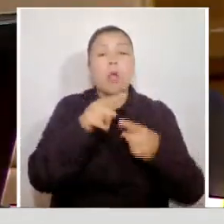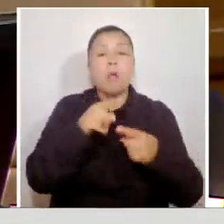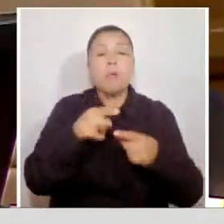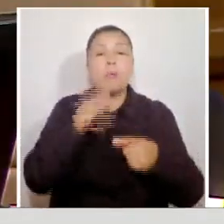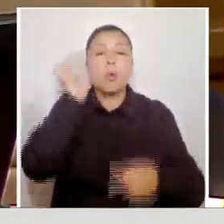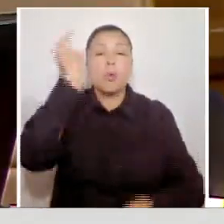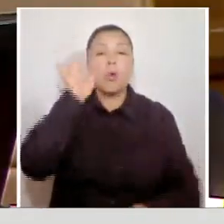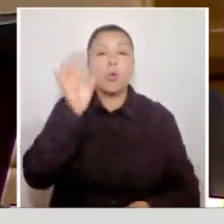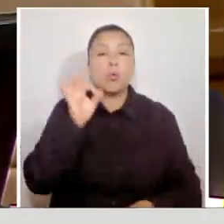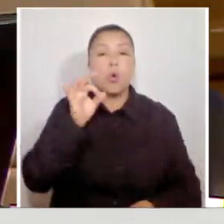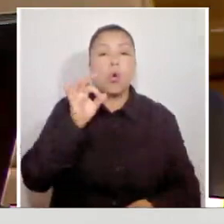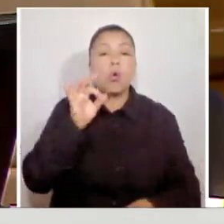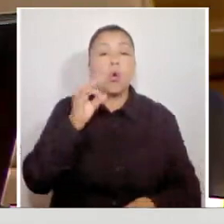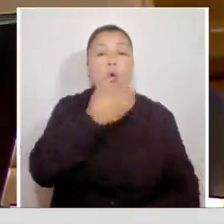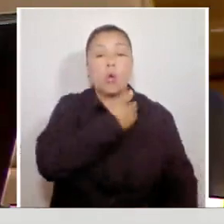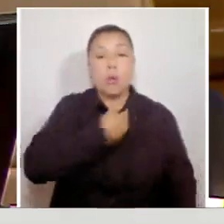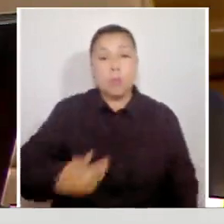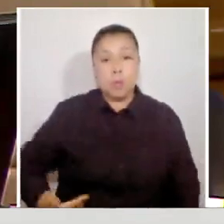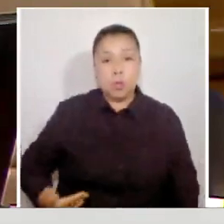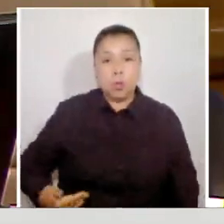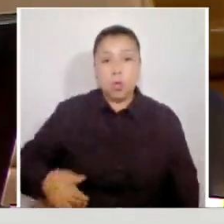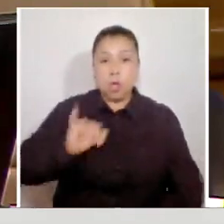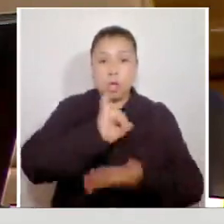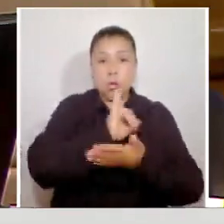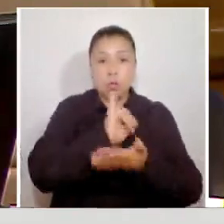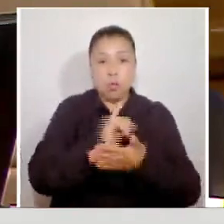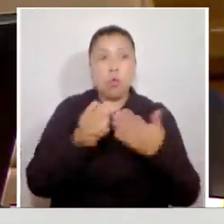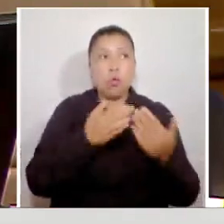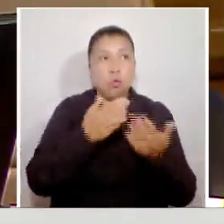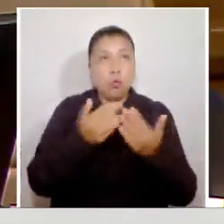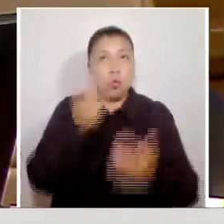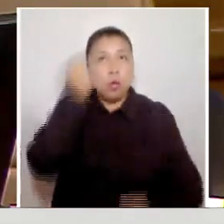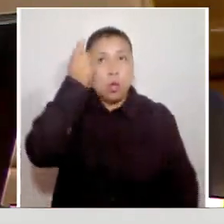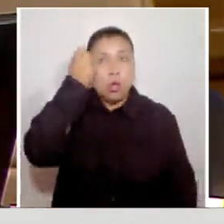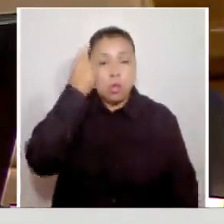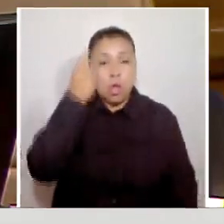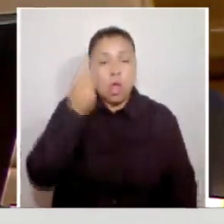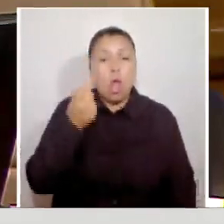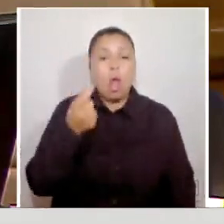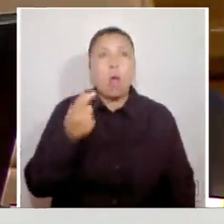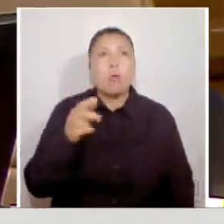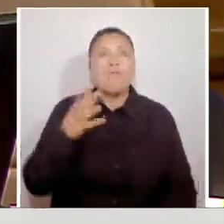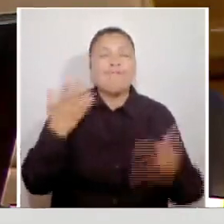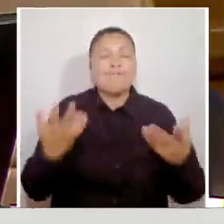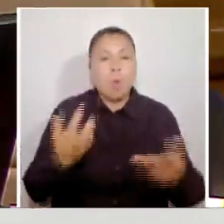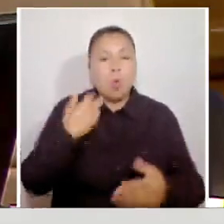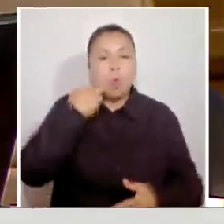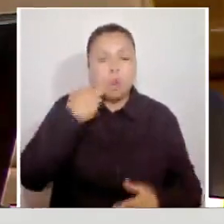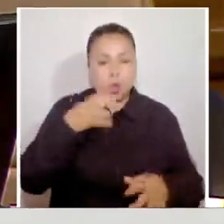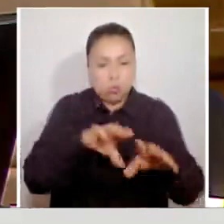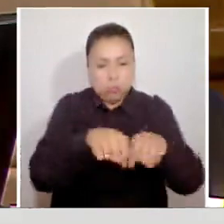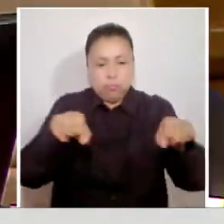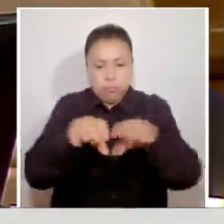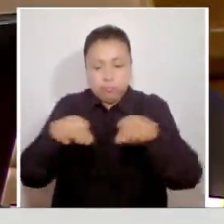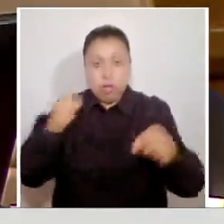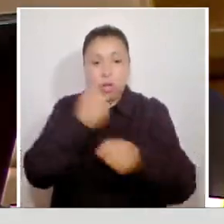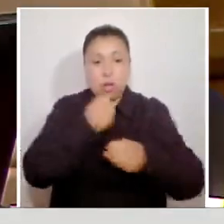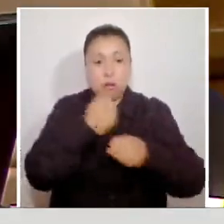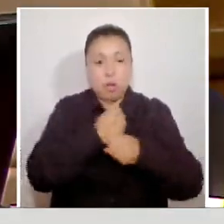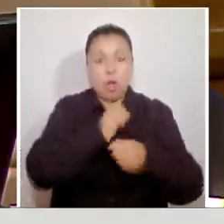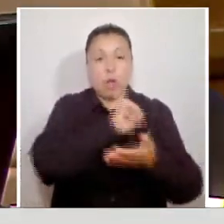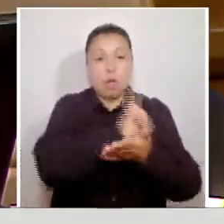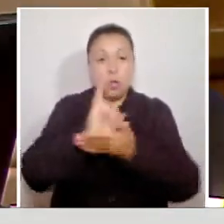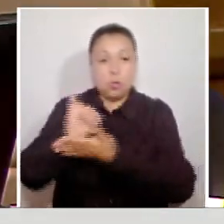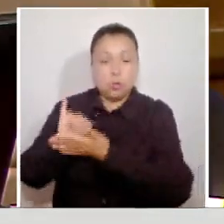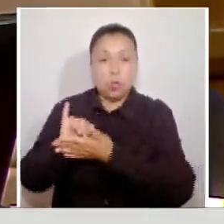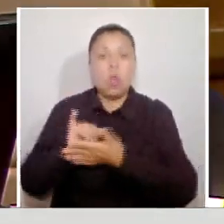tuvimos con el presidente de dicha institución en la cual entendieron desde el plano humano esta situación y se comprometieron a trabajar junto a las organizaciones para